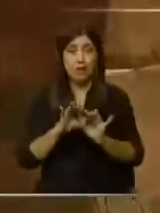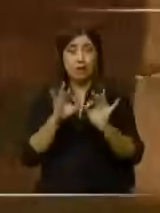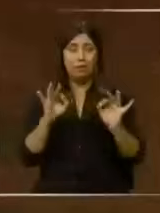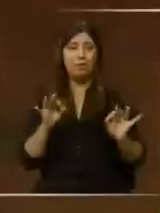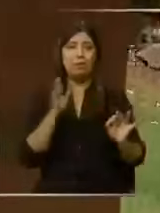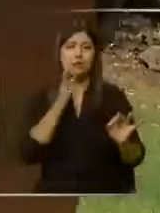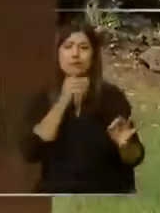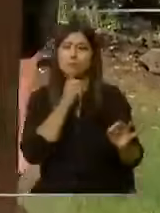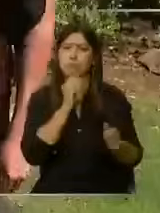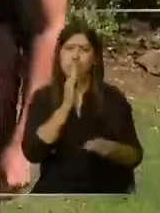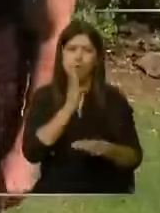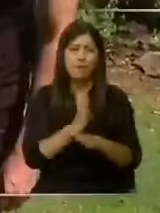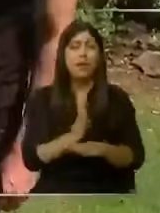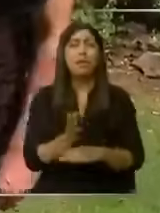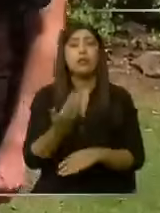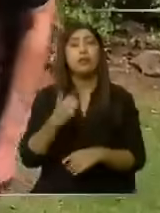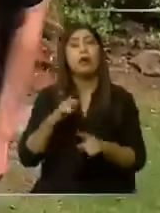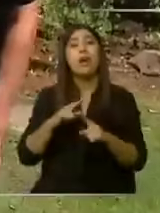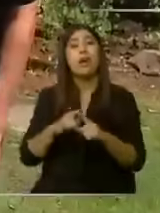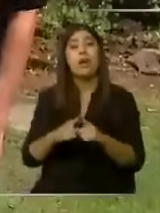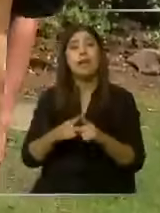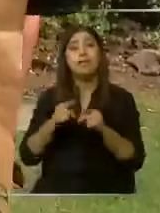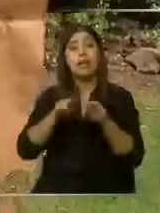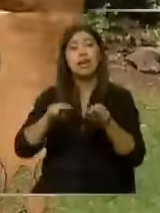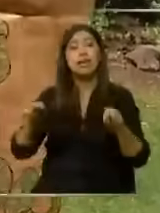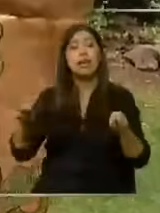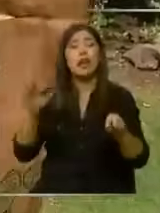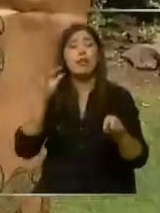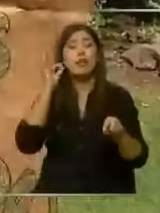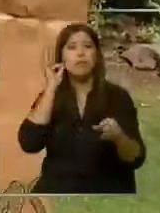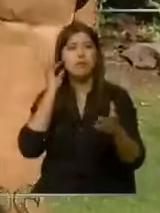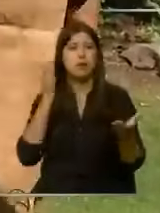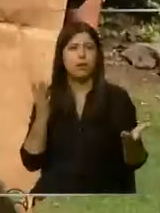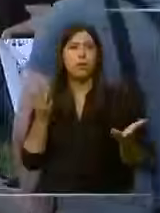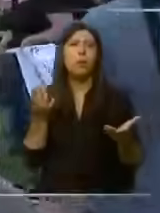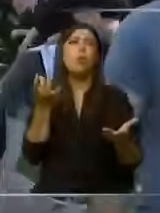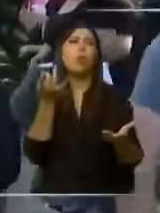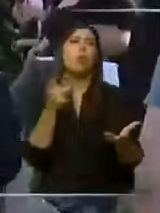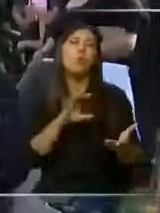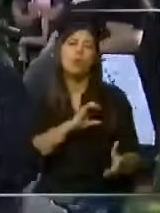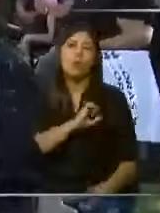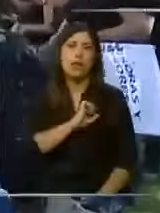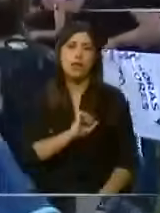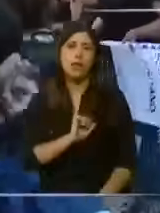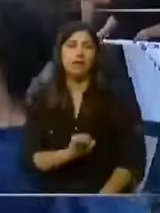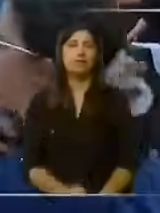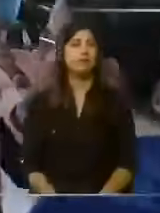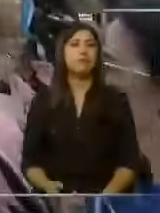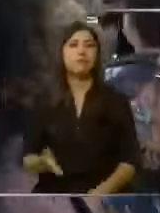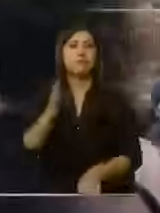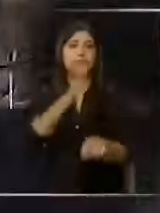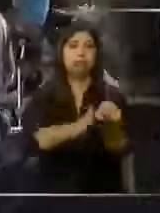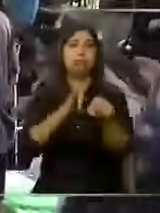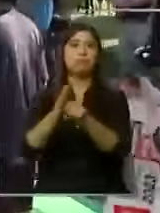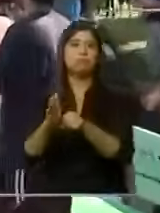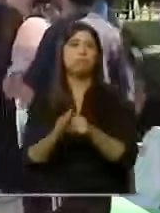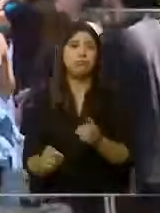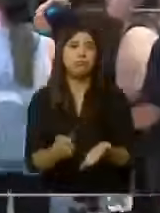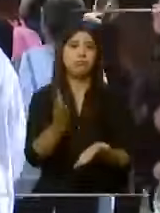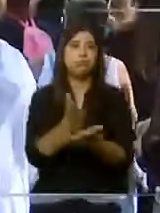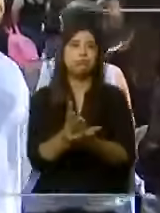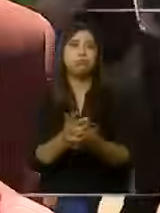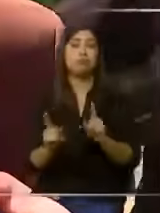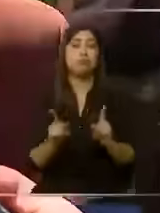de excelencia, ex internado femenino, entonces el único en Santiago. Cierre drástico y sorpresivo que habría sido gestado de